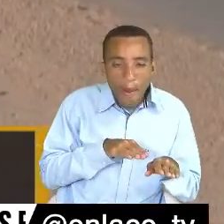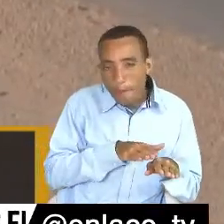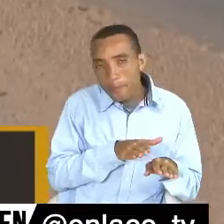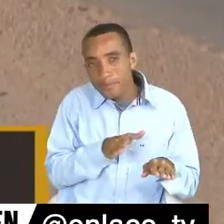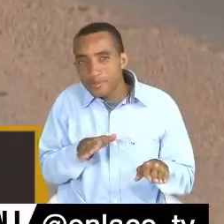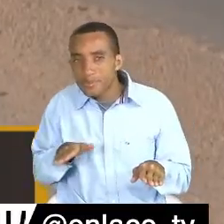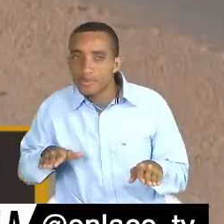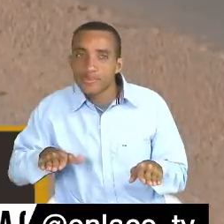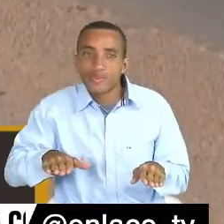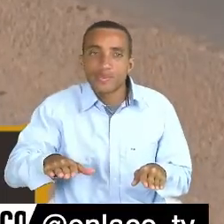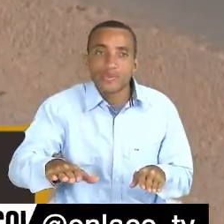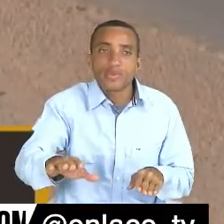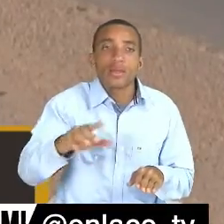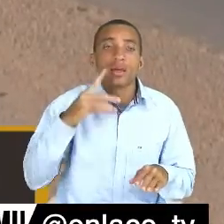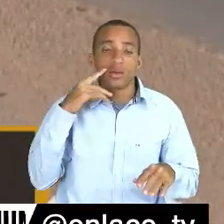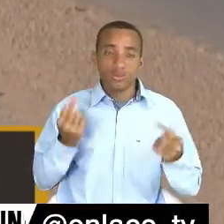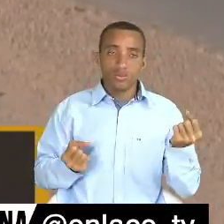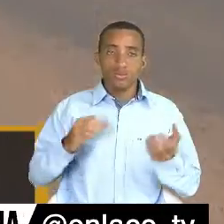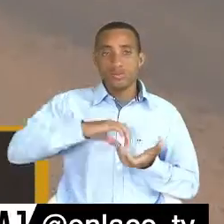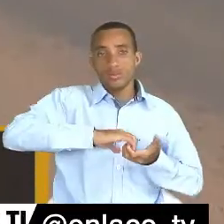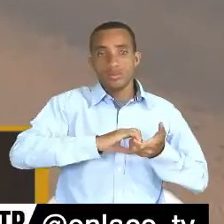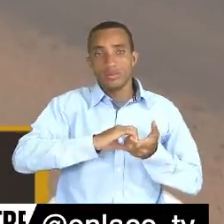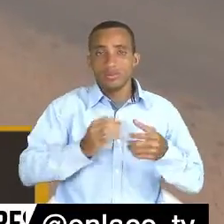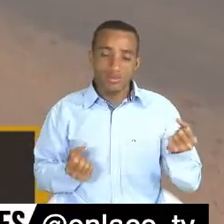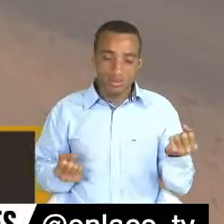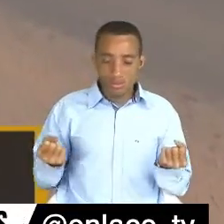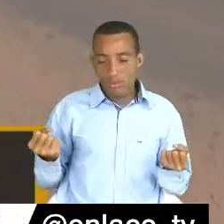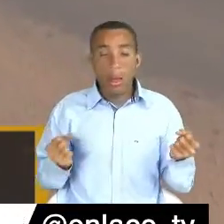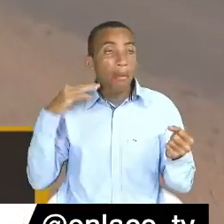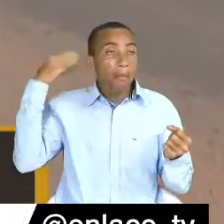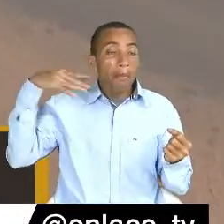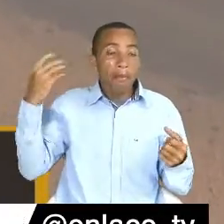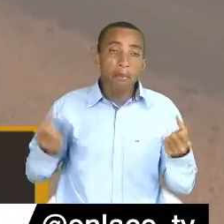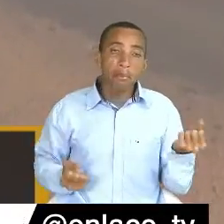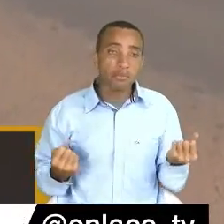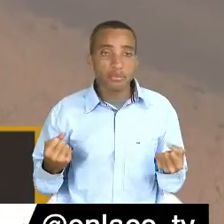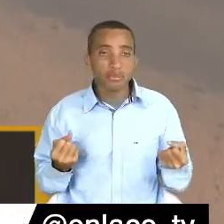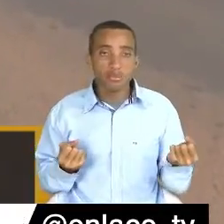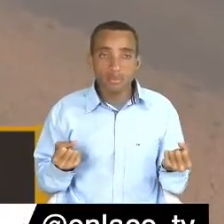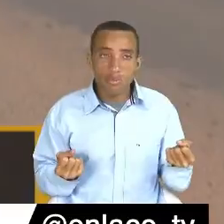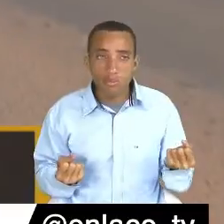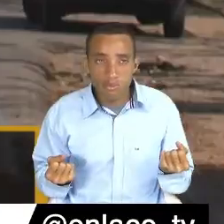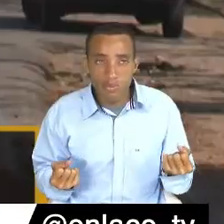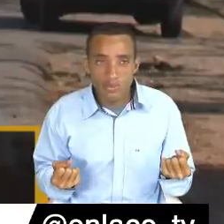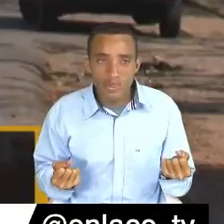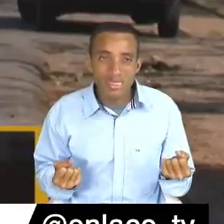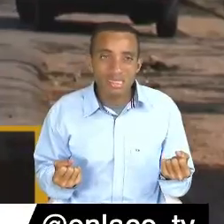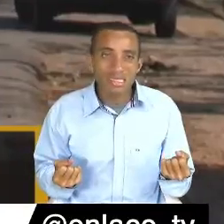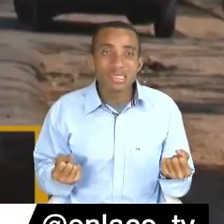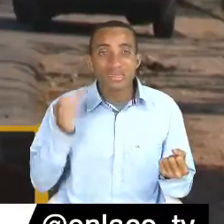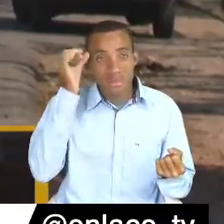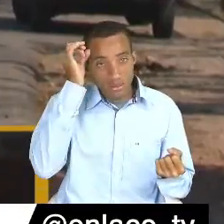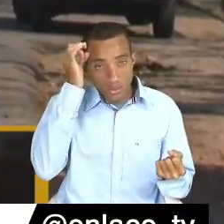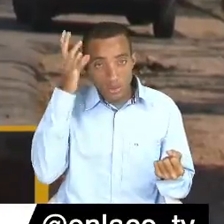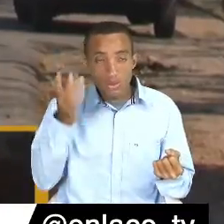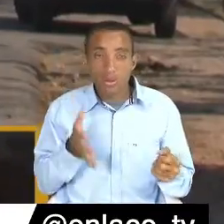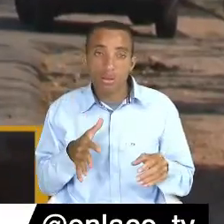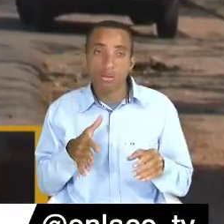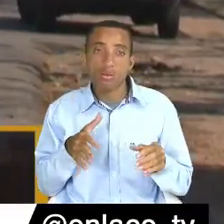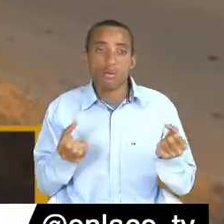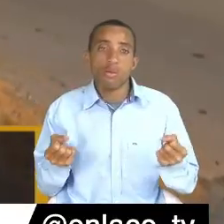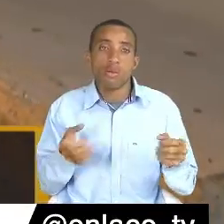visto personalmente camiones que no saben de esta situación, entonces se meten por acá y corren el riesgo de que se vayan